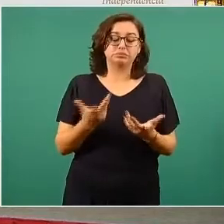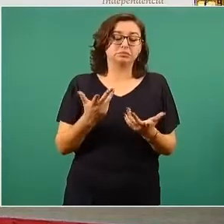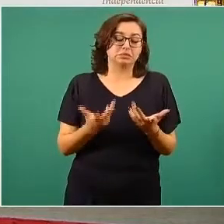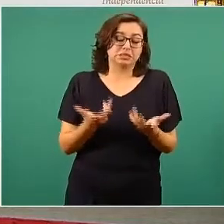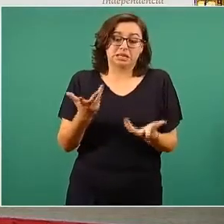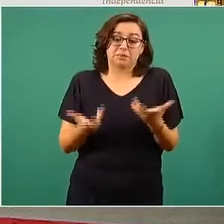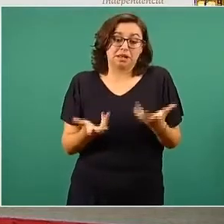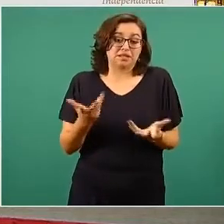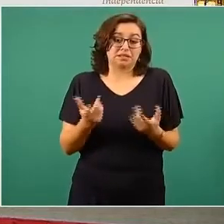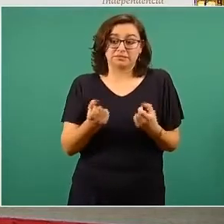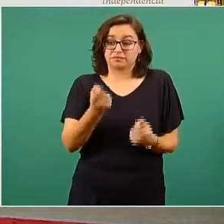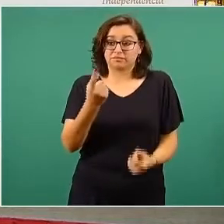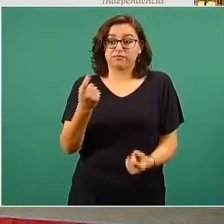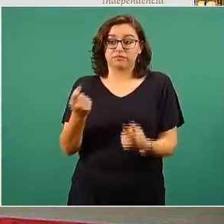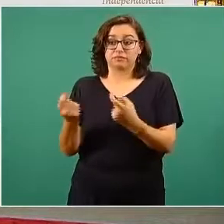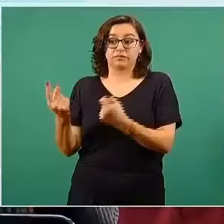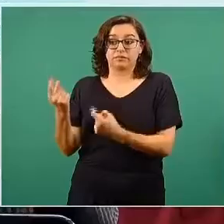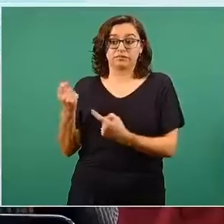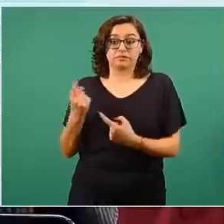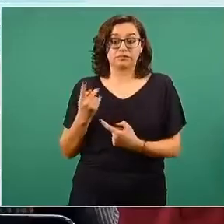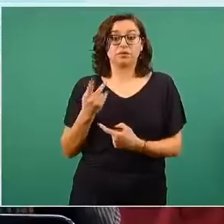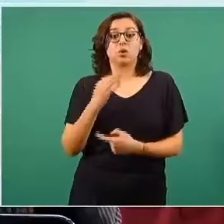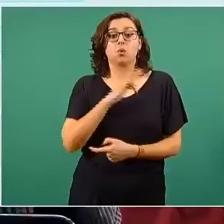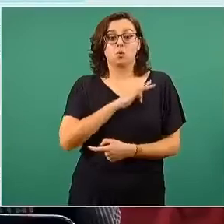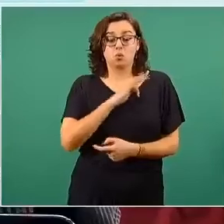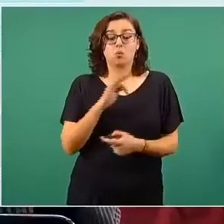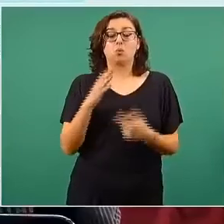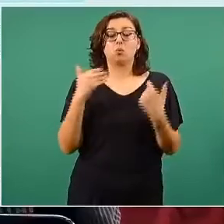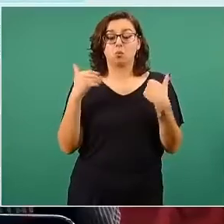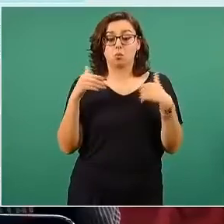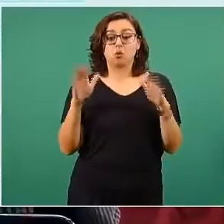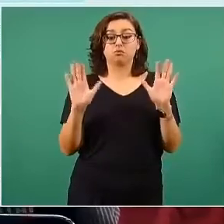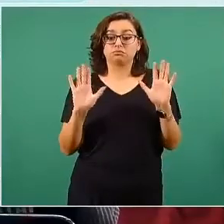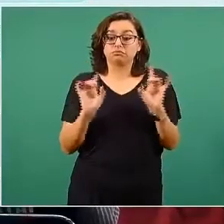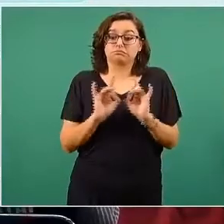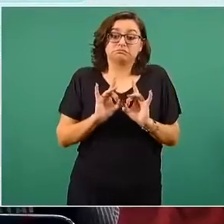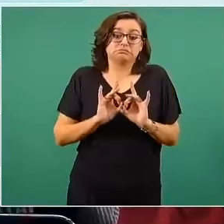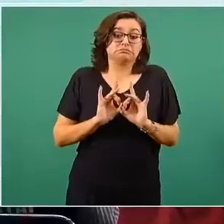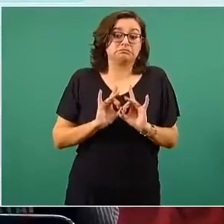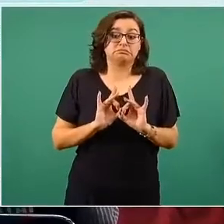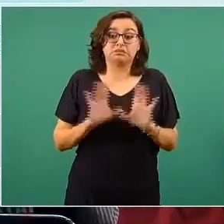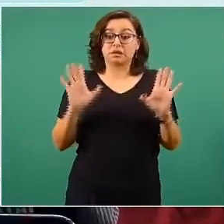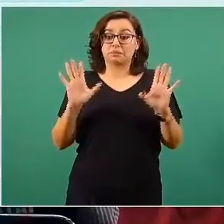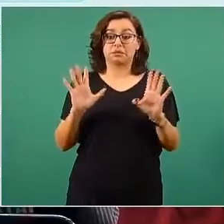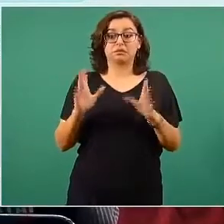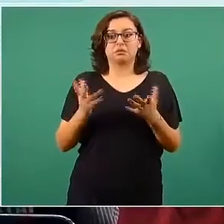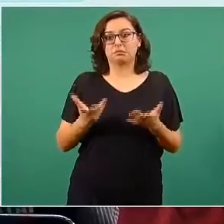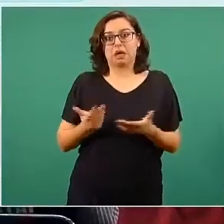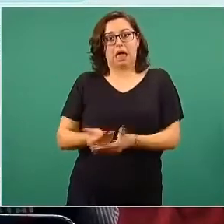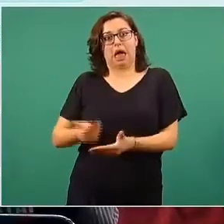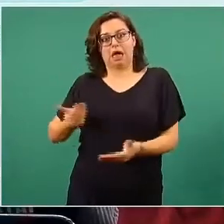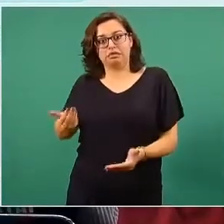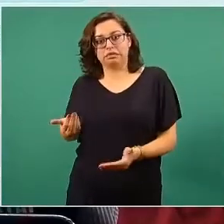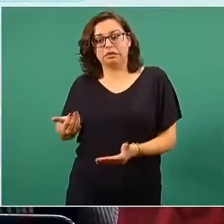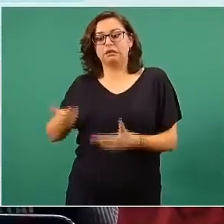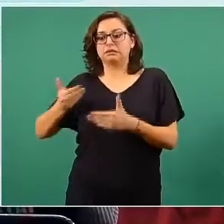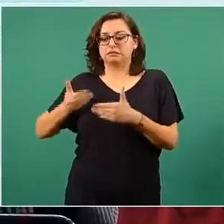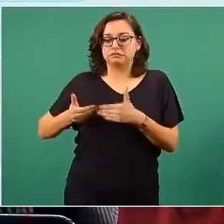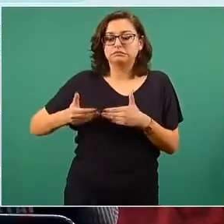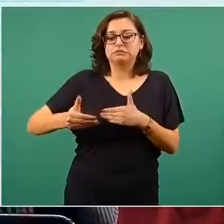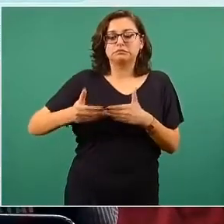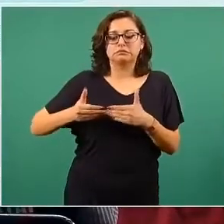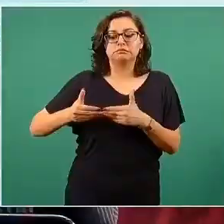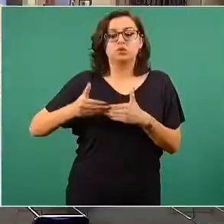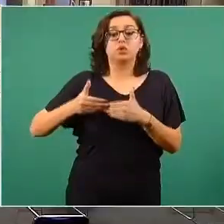vasculares cerebrales, y esto puede ocurrir en cualquier momento, incluido el momento en que están antes,